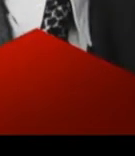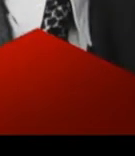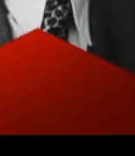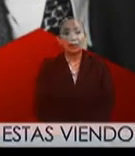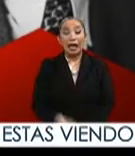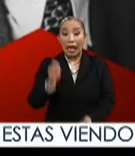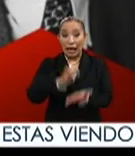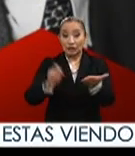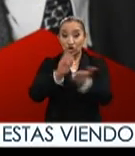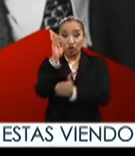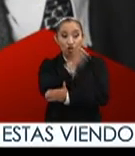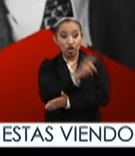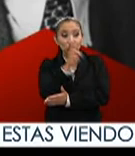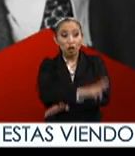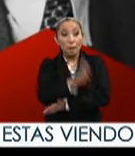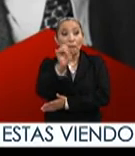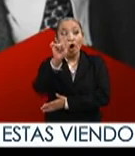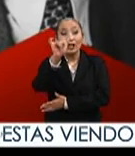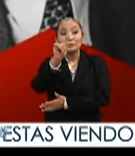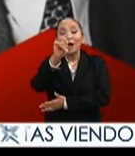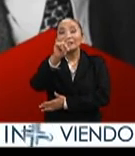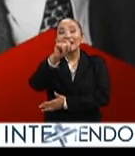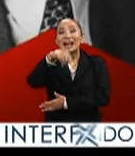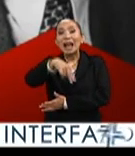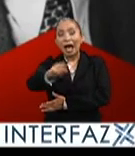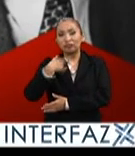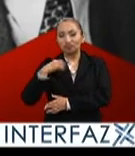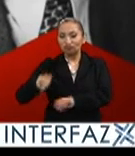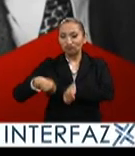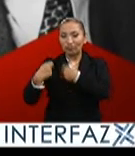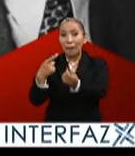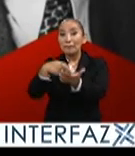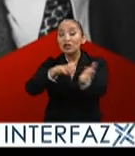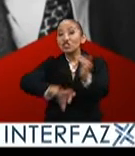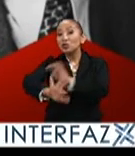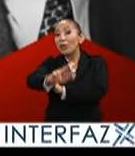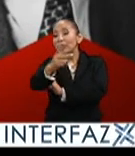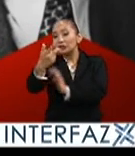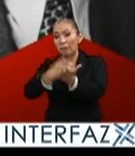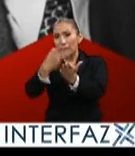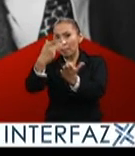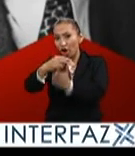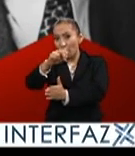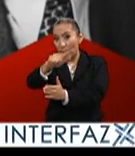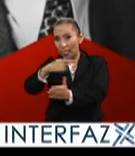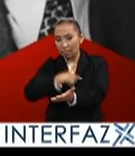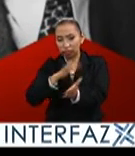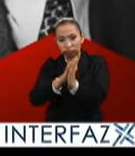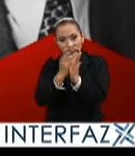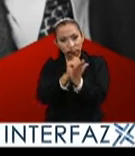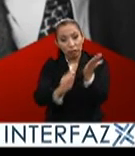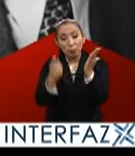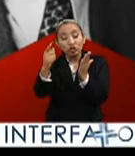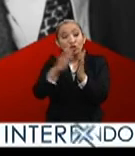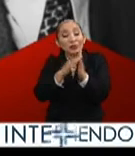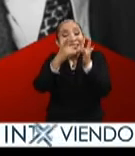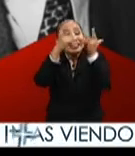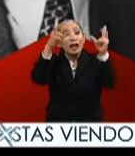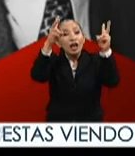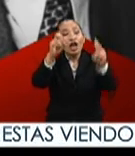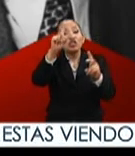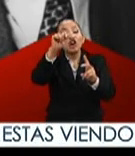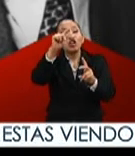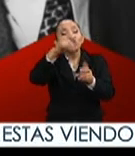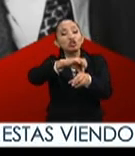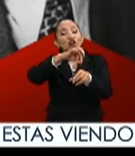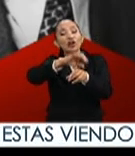El escritor ruso Boris Pasternak, nominado en 1958 al Premio Nobel de Literatura por su novela Doctor